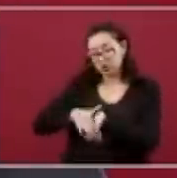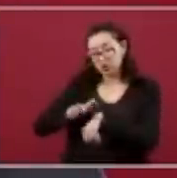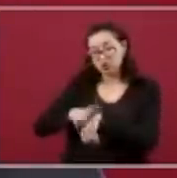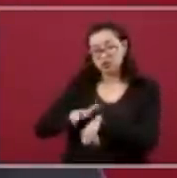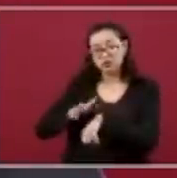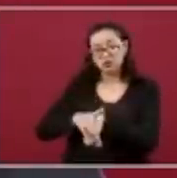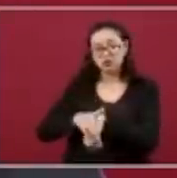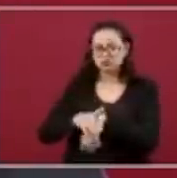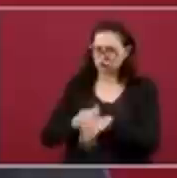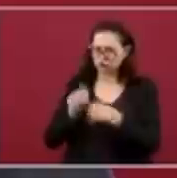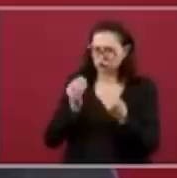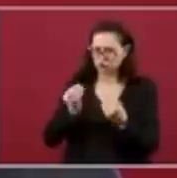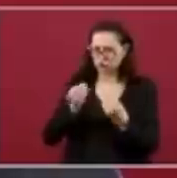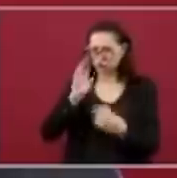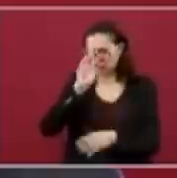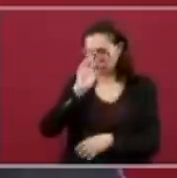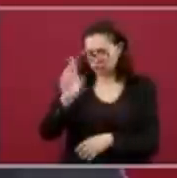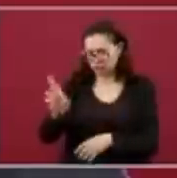respetuoso,